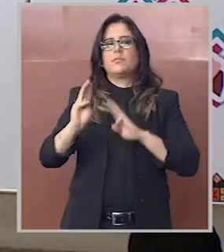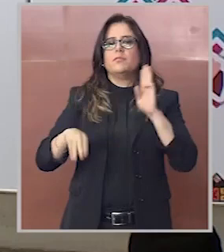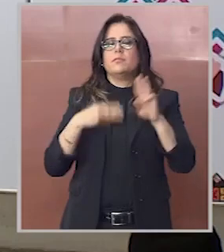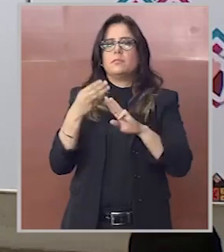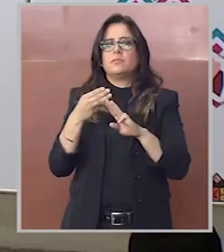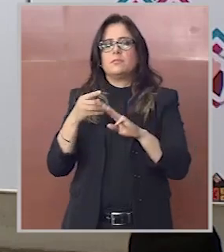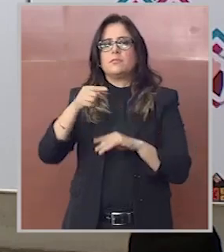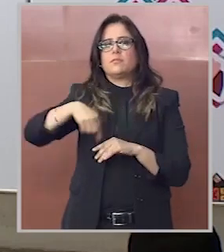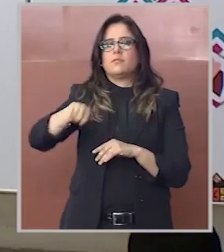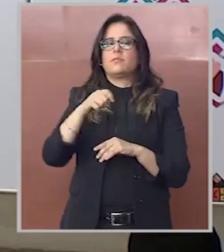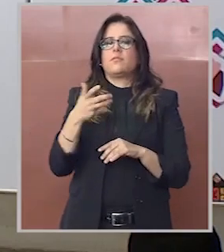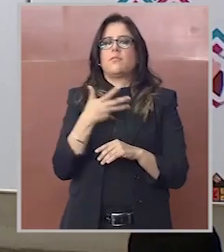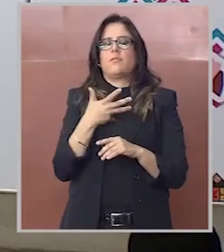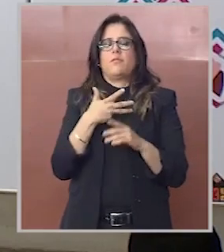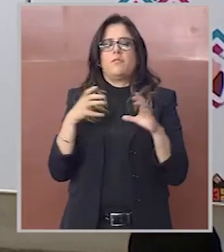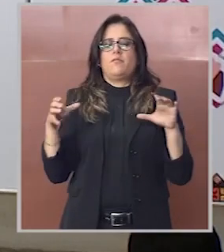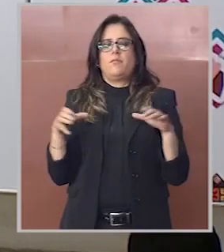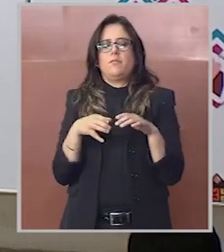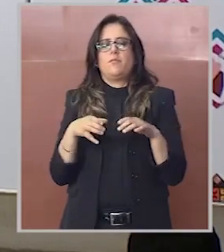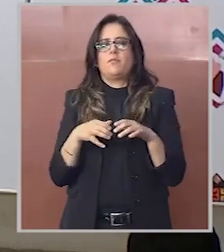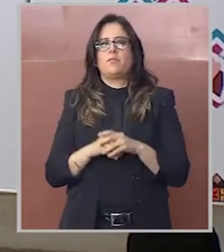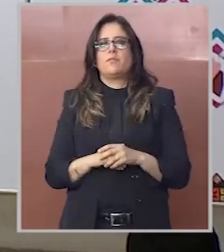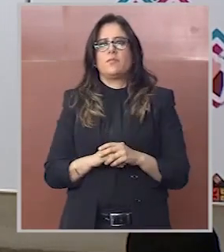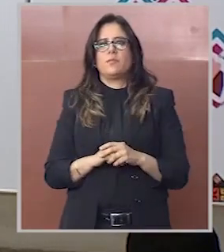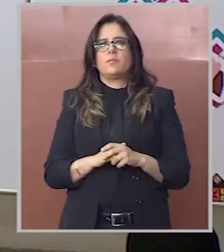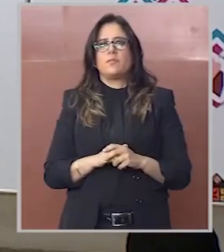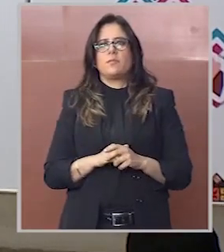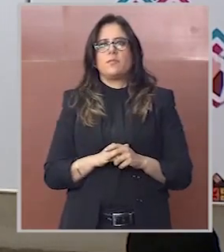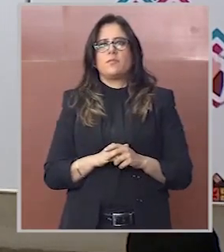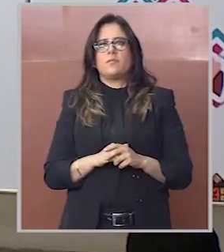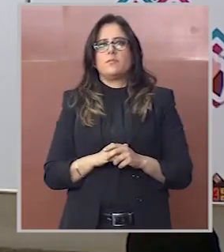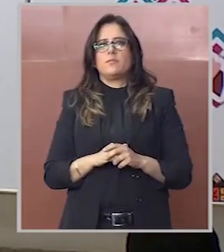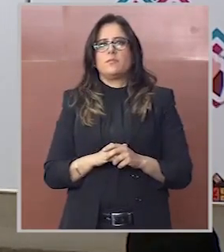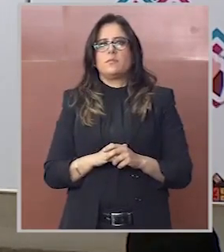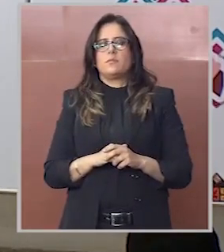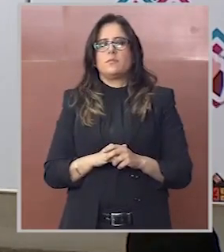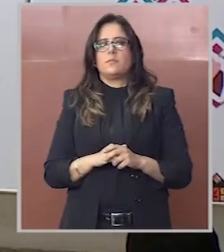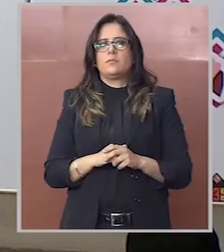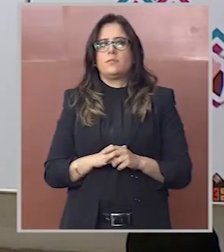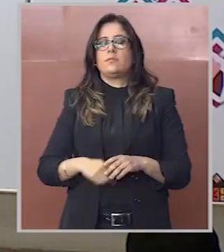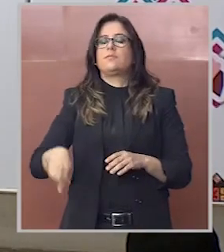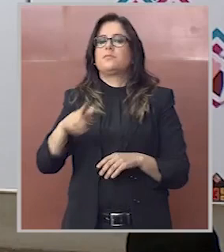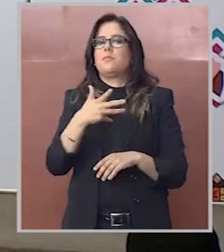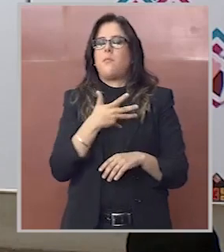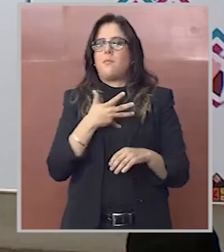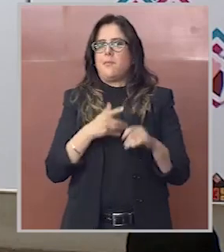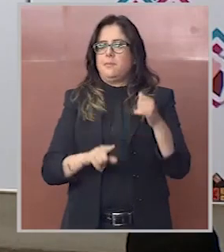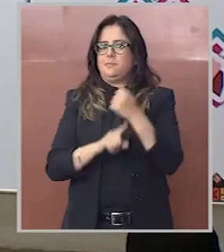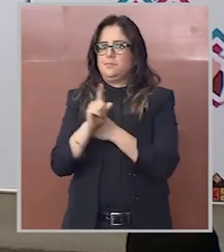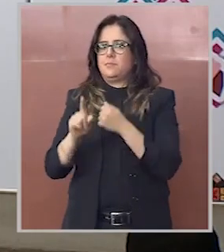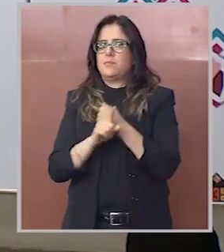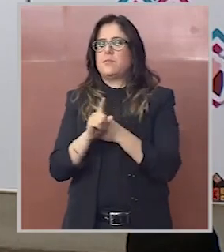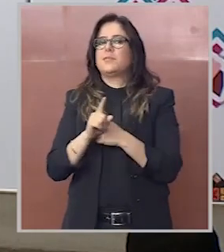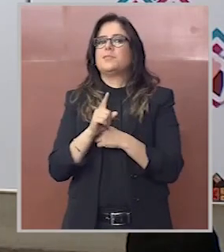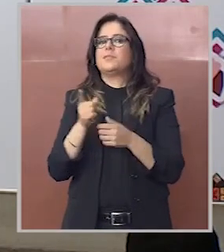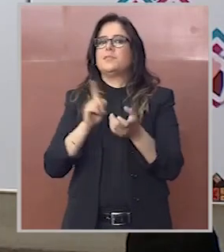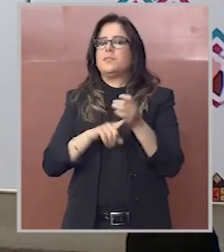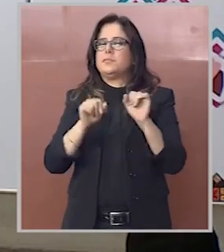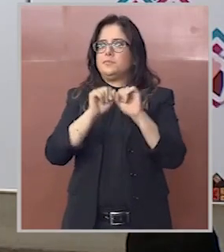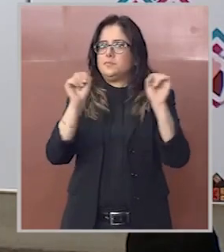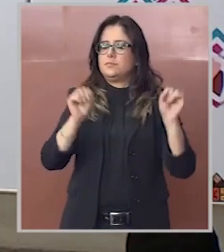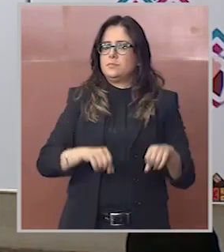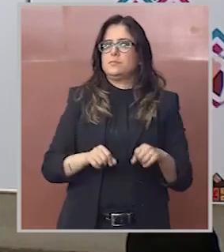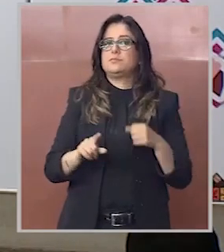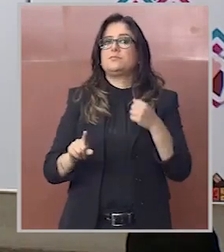instancias estamos frente a un problema estructural a un problema sistémico a un problema histórico y que por lo